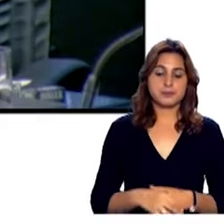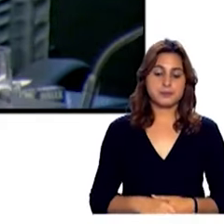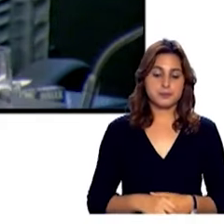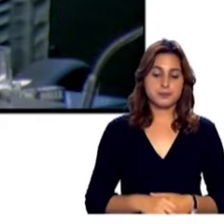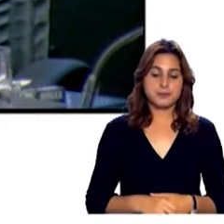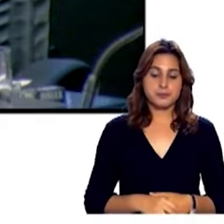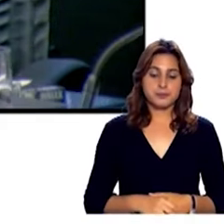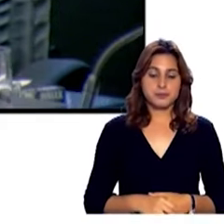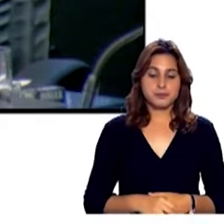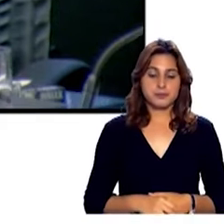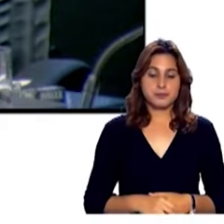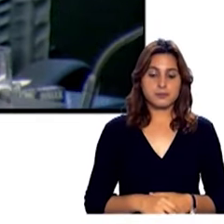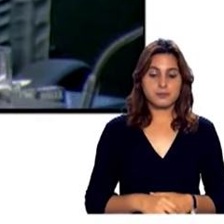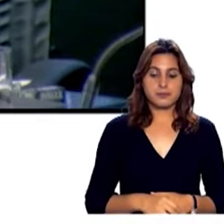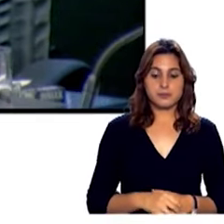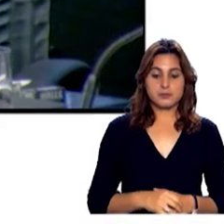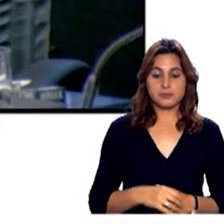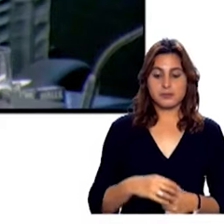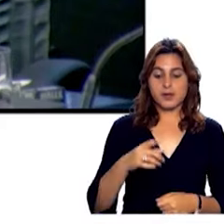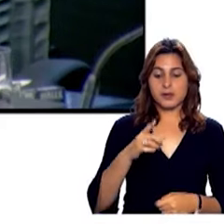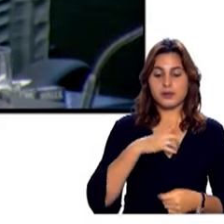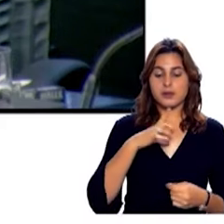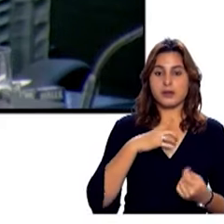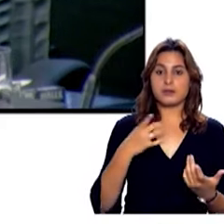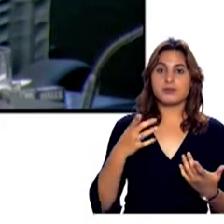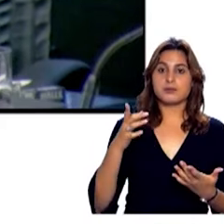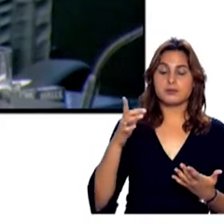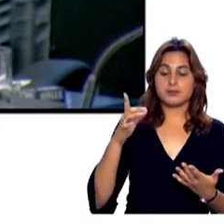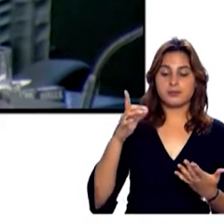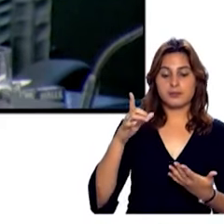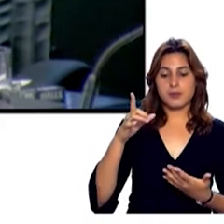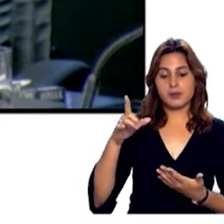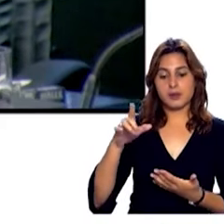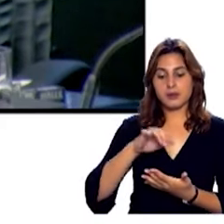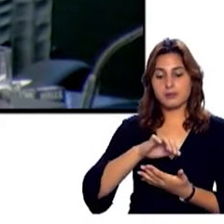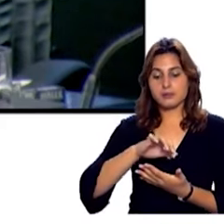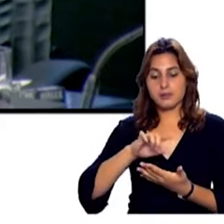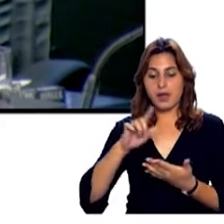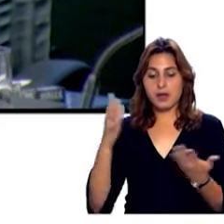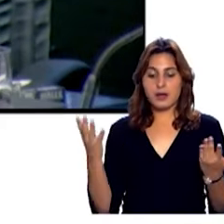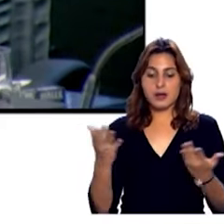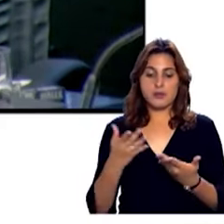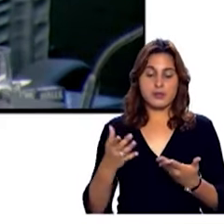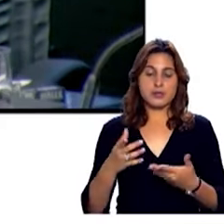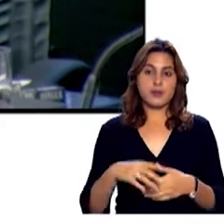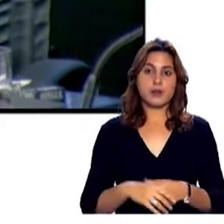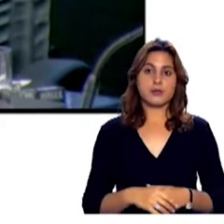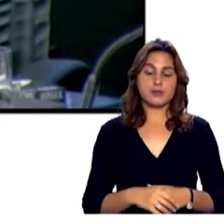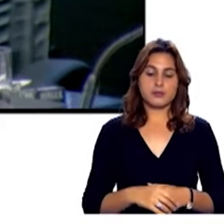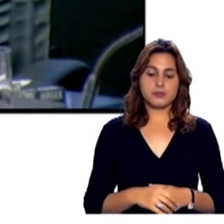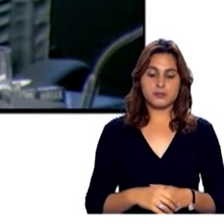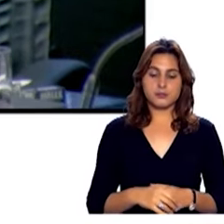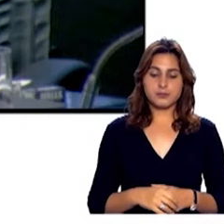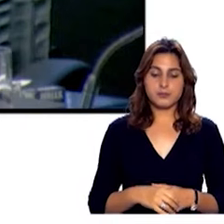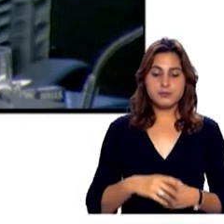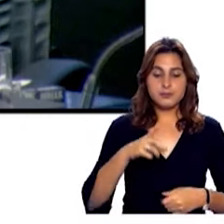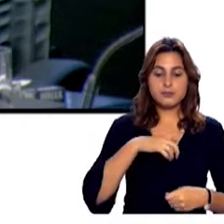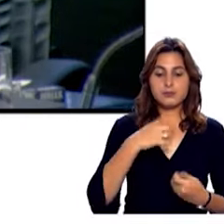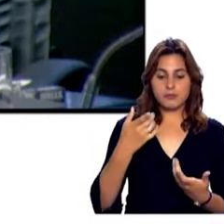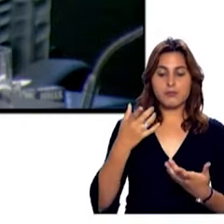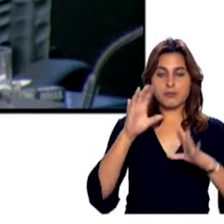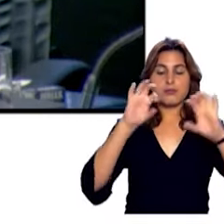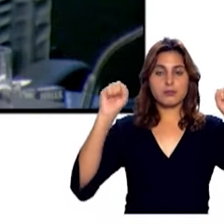Bueno puede tener una relevancia en multitud de casos Y en ese Casio tri sueme admitir